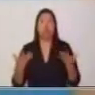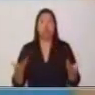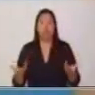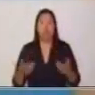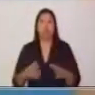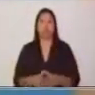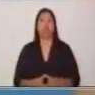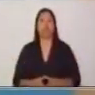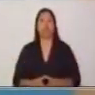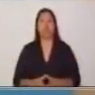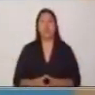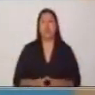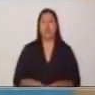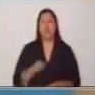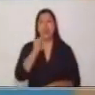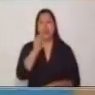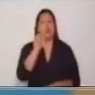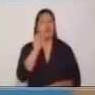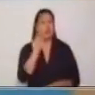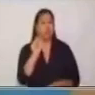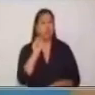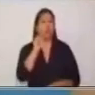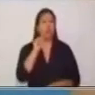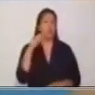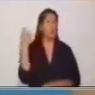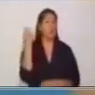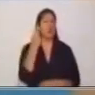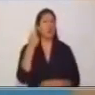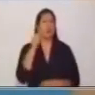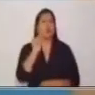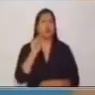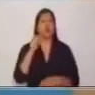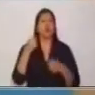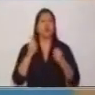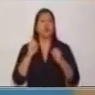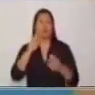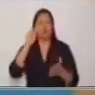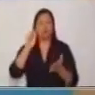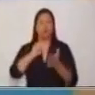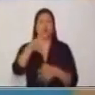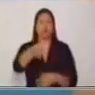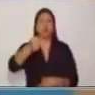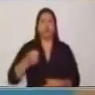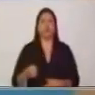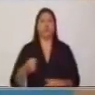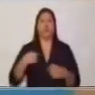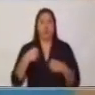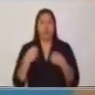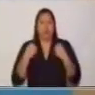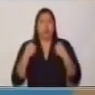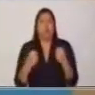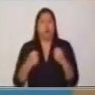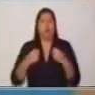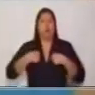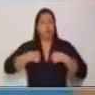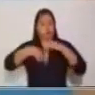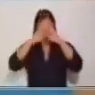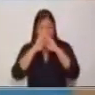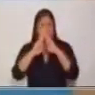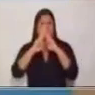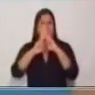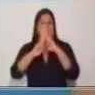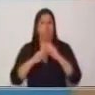punto. Y a ese punto que en este instante me ha sido impuesto por algo más fuerte que yo, que respeto y que odio.